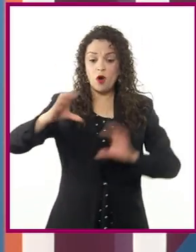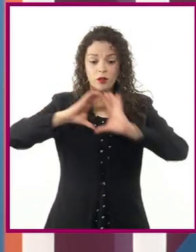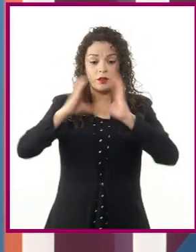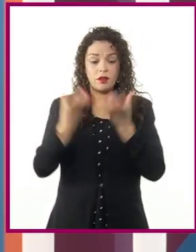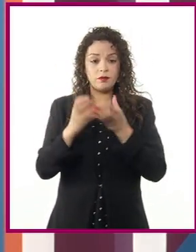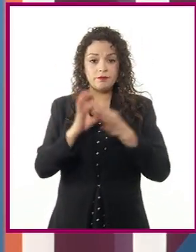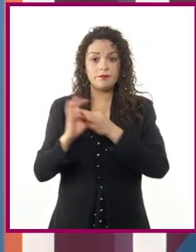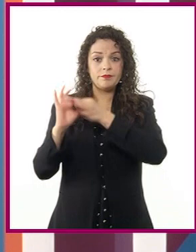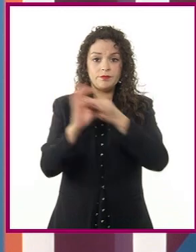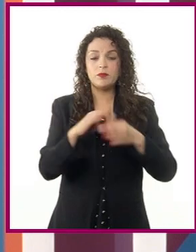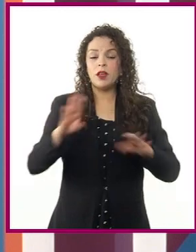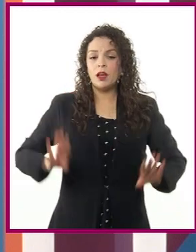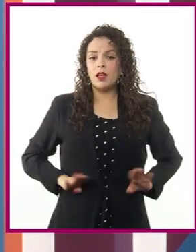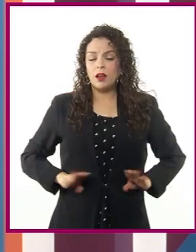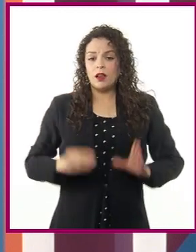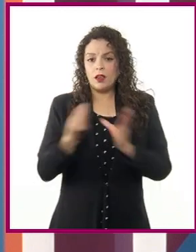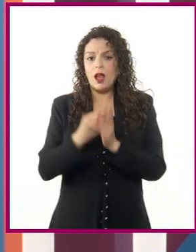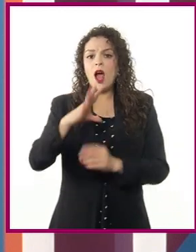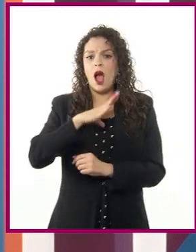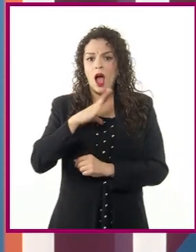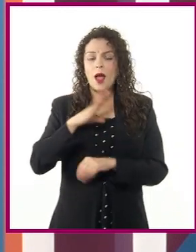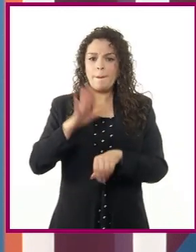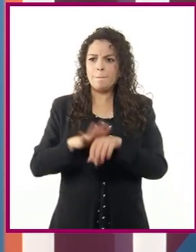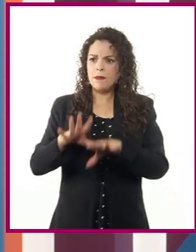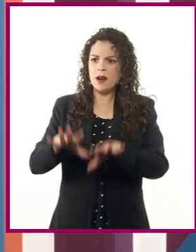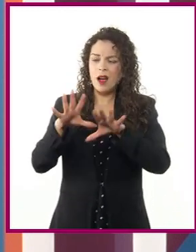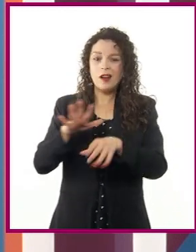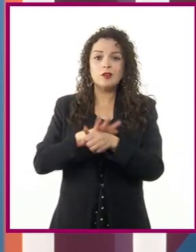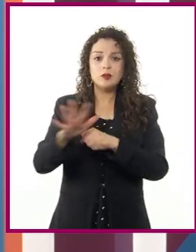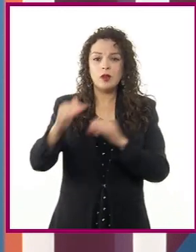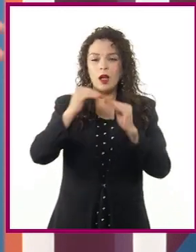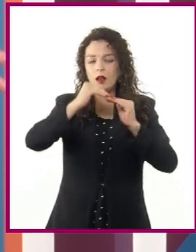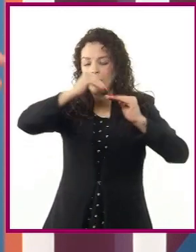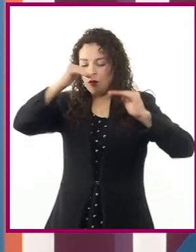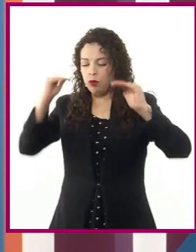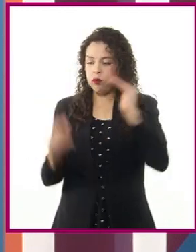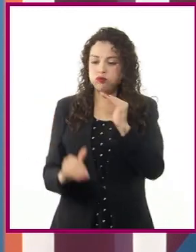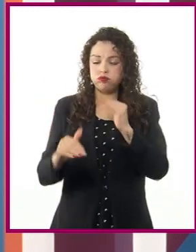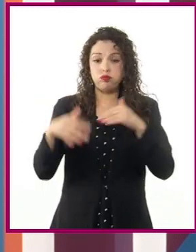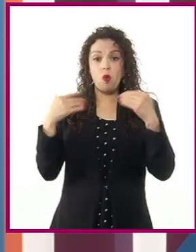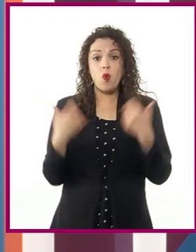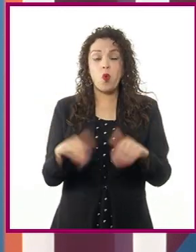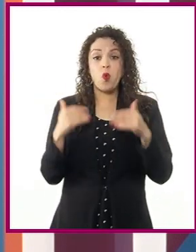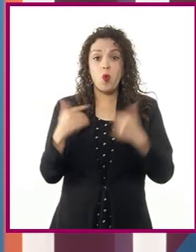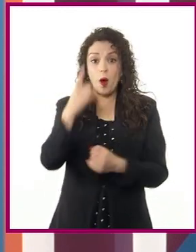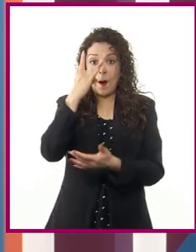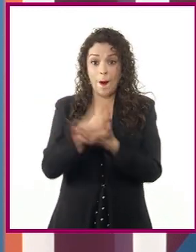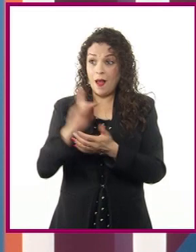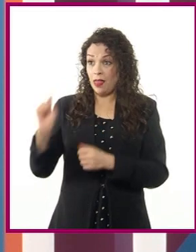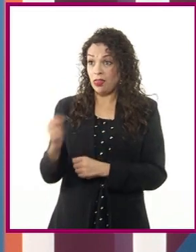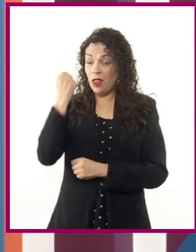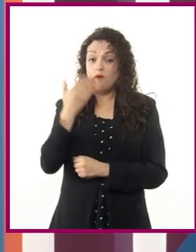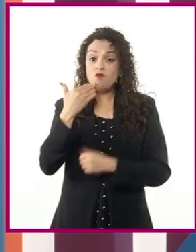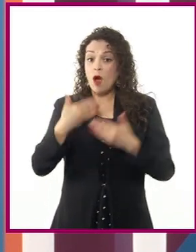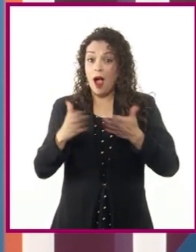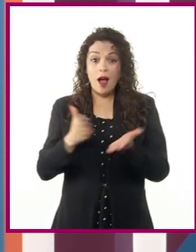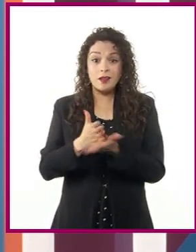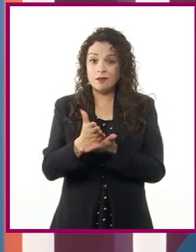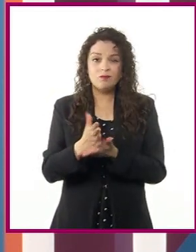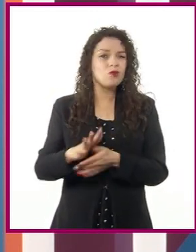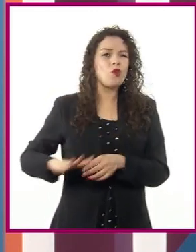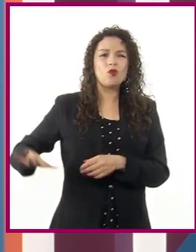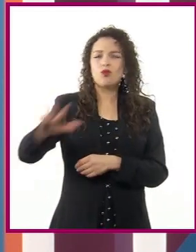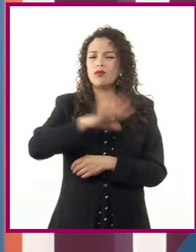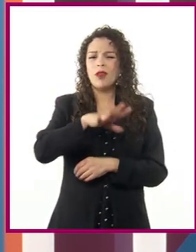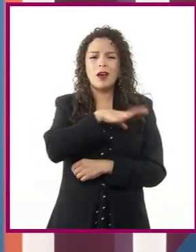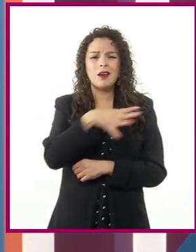una característica que predomina y es la gran desigualdad que se genera no solo en el acceso a la tecnología, sino en general a